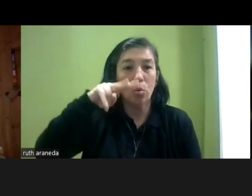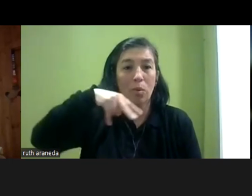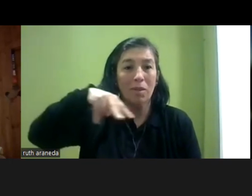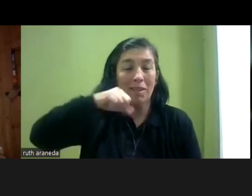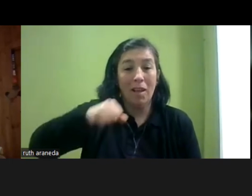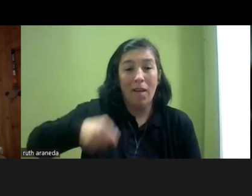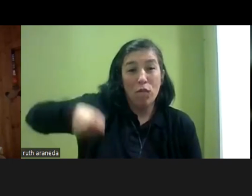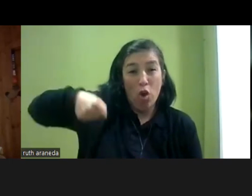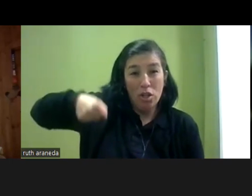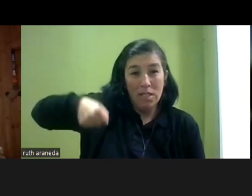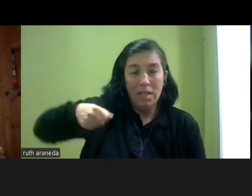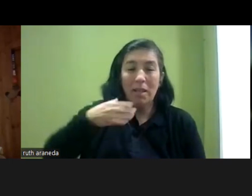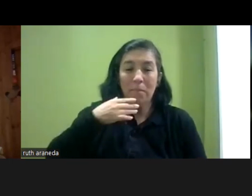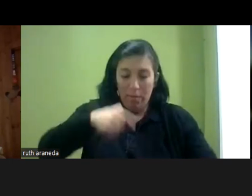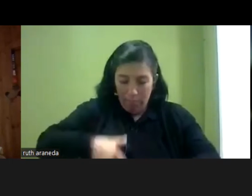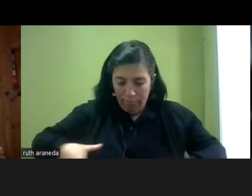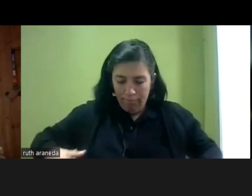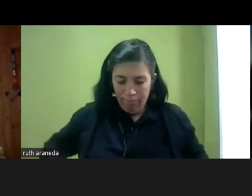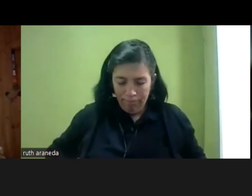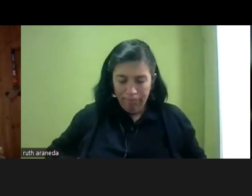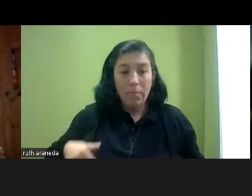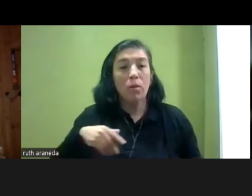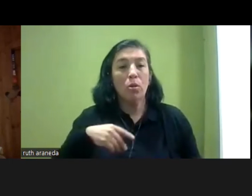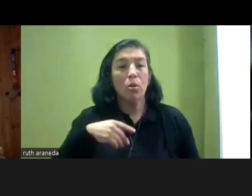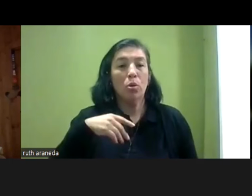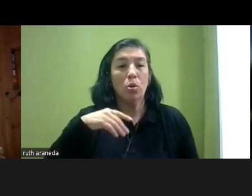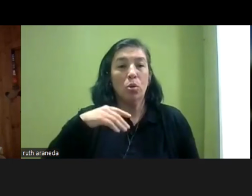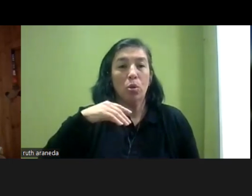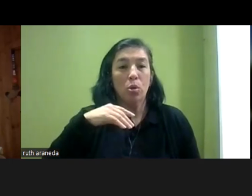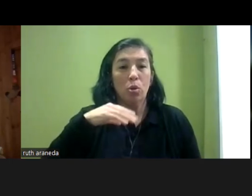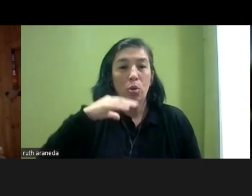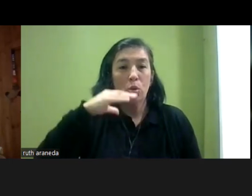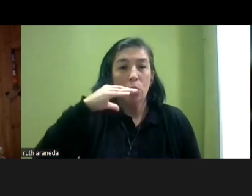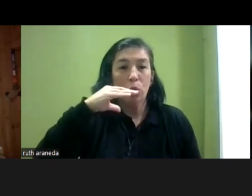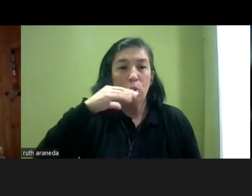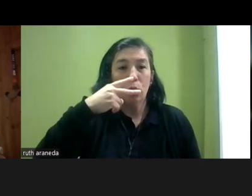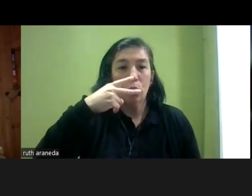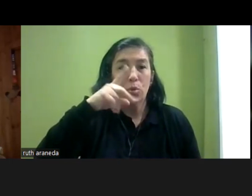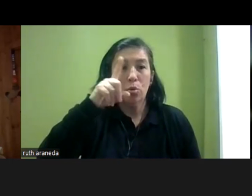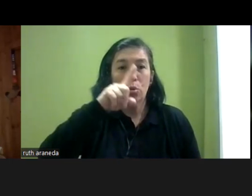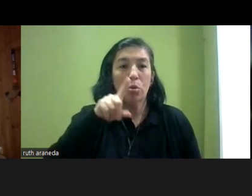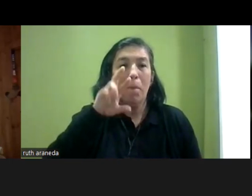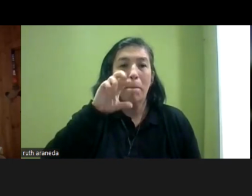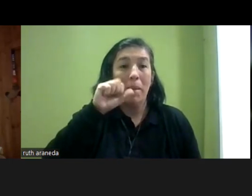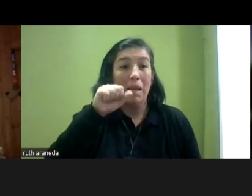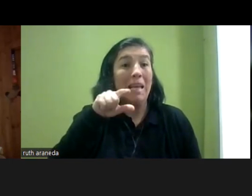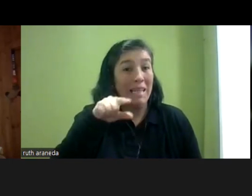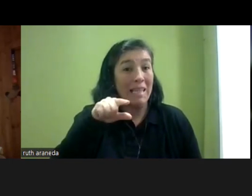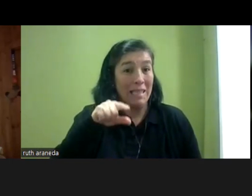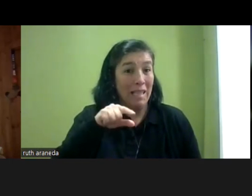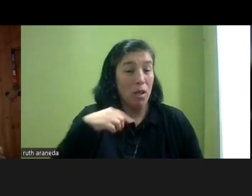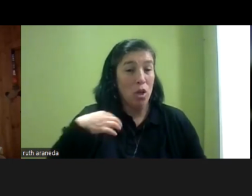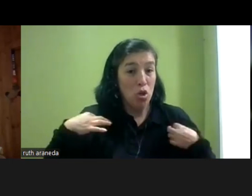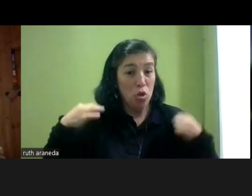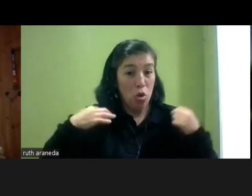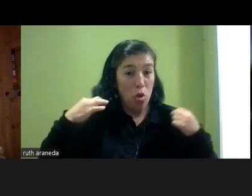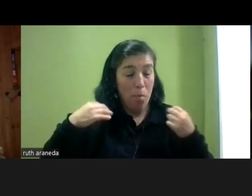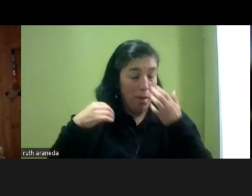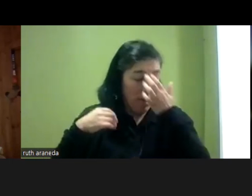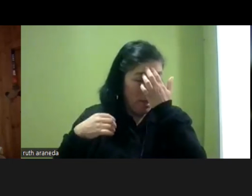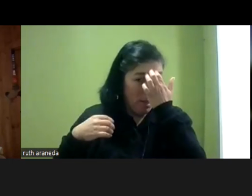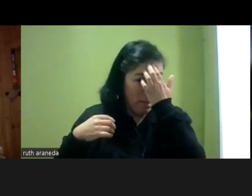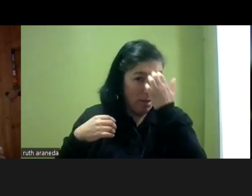la bolsa faja y la chuspa. ¿Mm? Esa es la vestimenta que, como les decía,